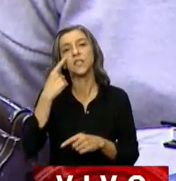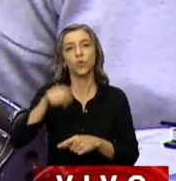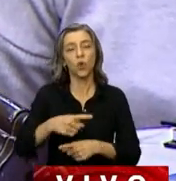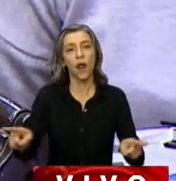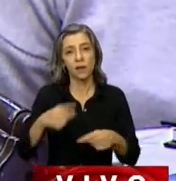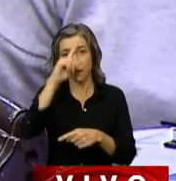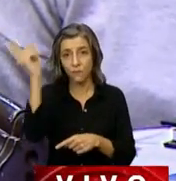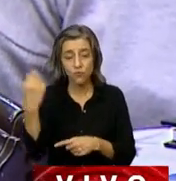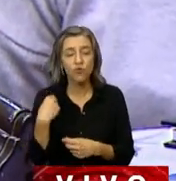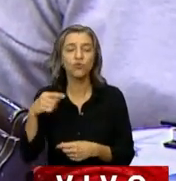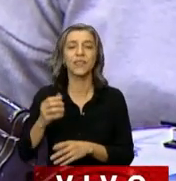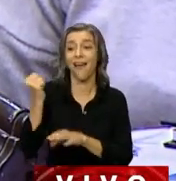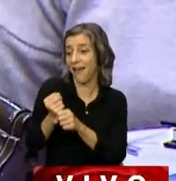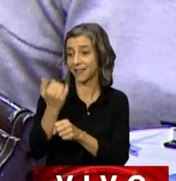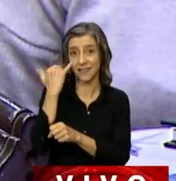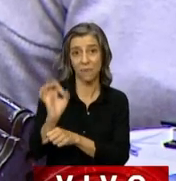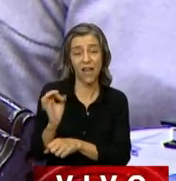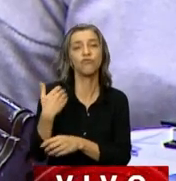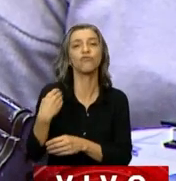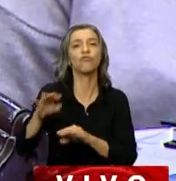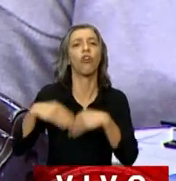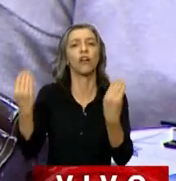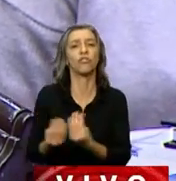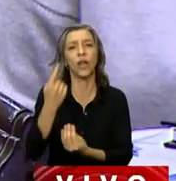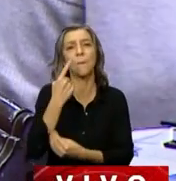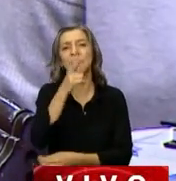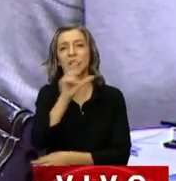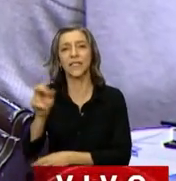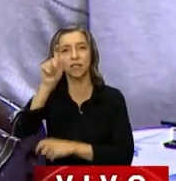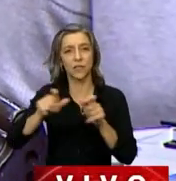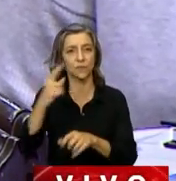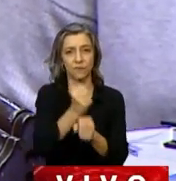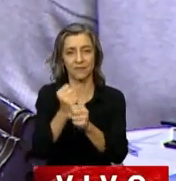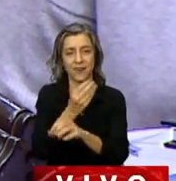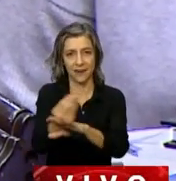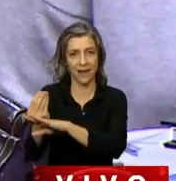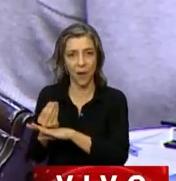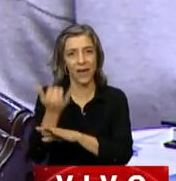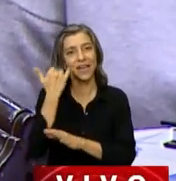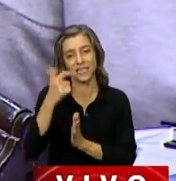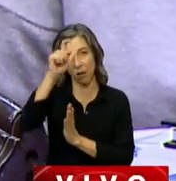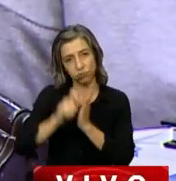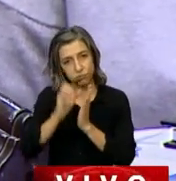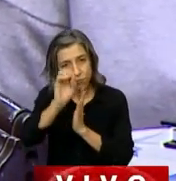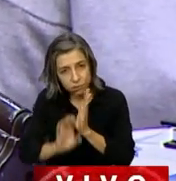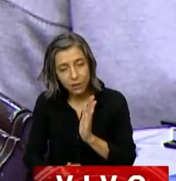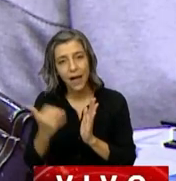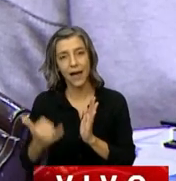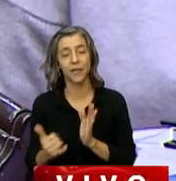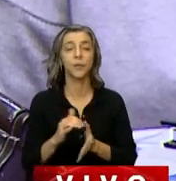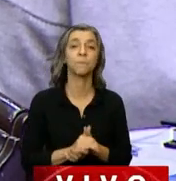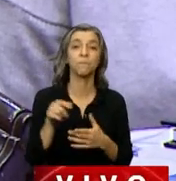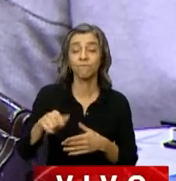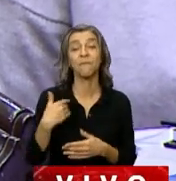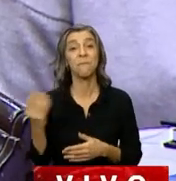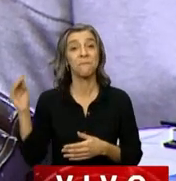hasta mayo del 2022, hay más de 1.300 sanjuaninos y sanjuaninas registradas en el instituto. A